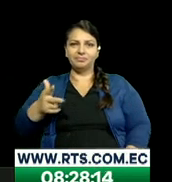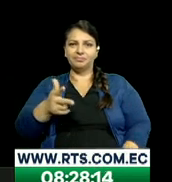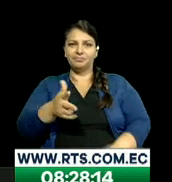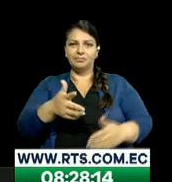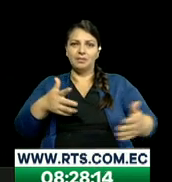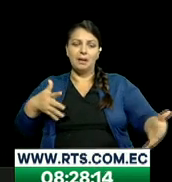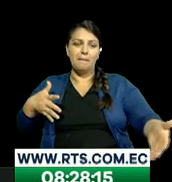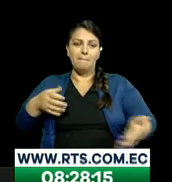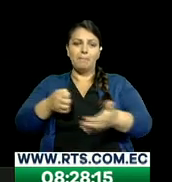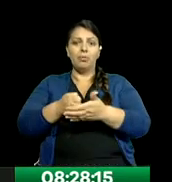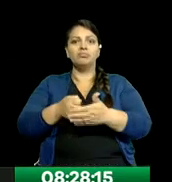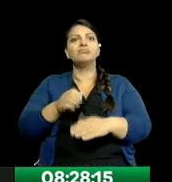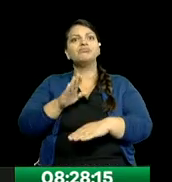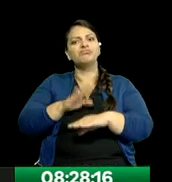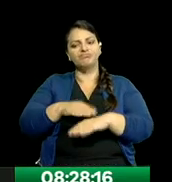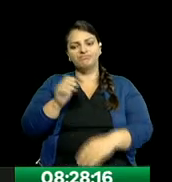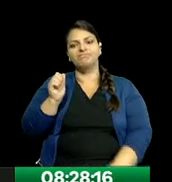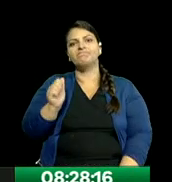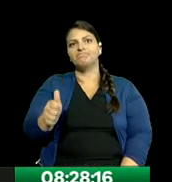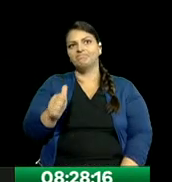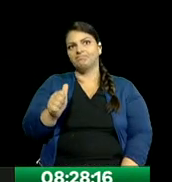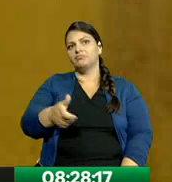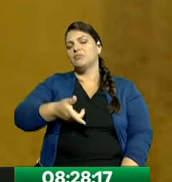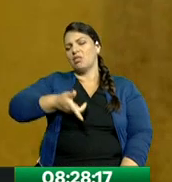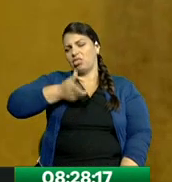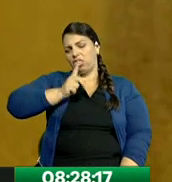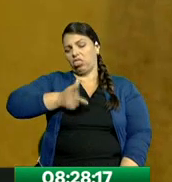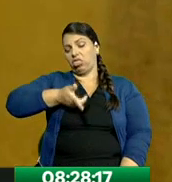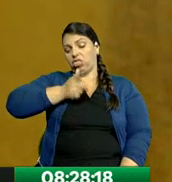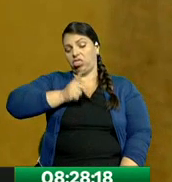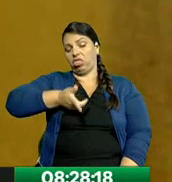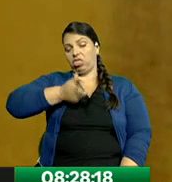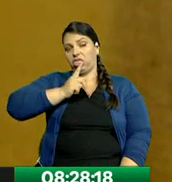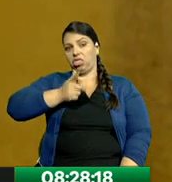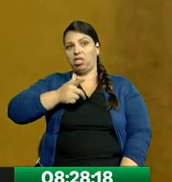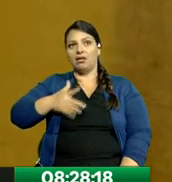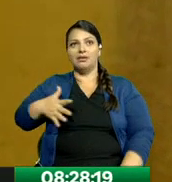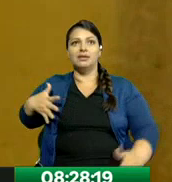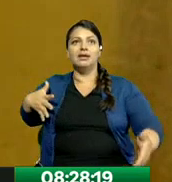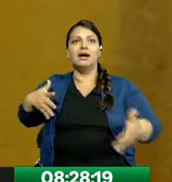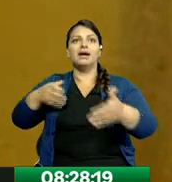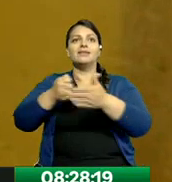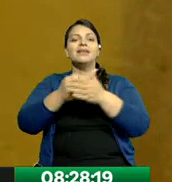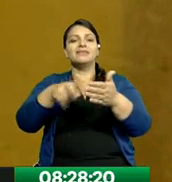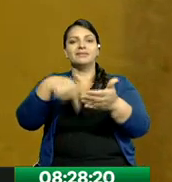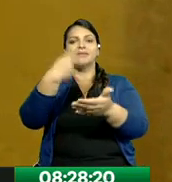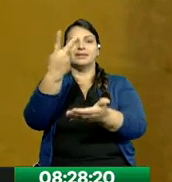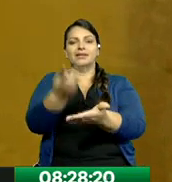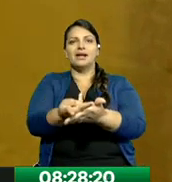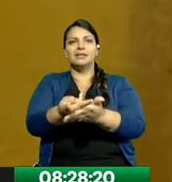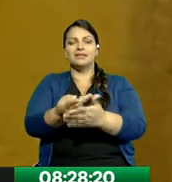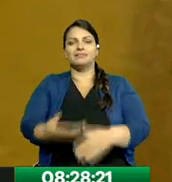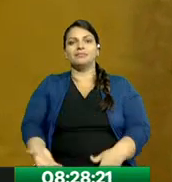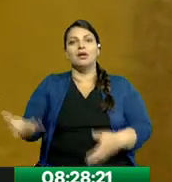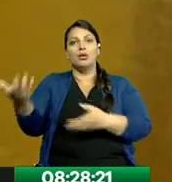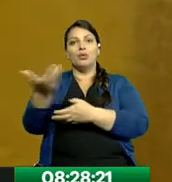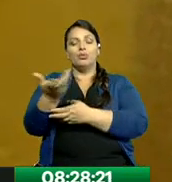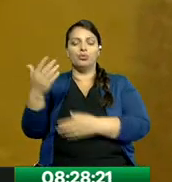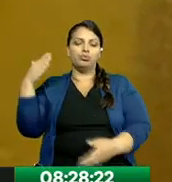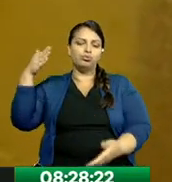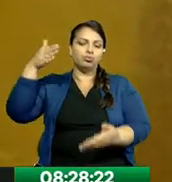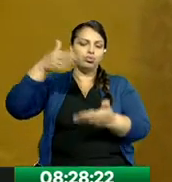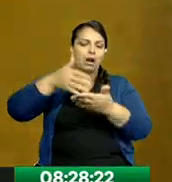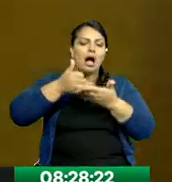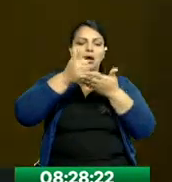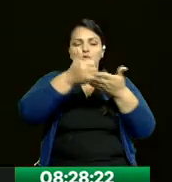estado etílico. Elementos de auxilio del cuerpo de bombero llegó al lugar, lo atendió y fue trasladado a una casa de salud.